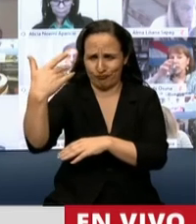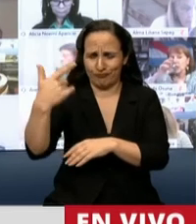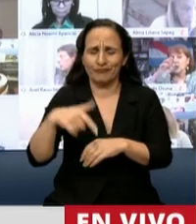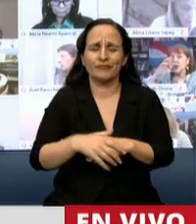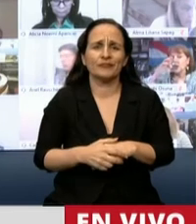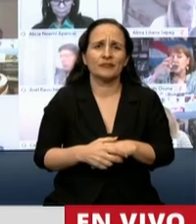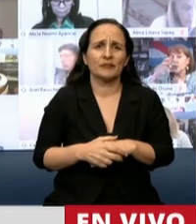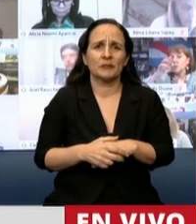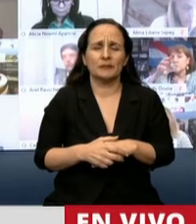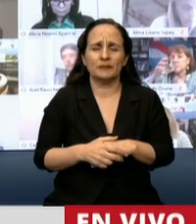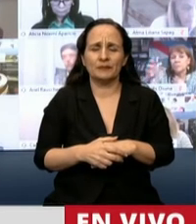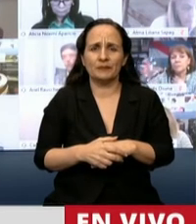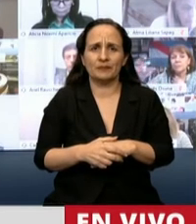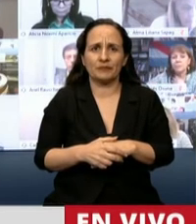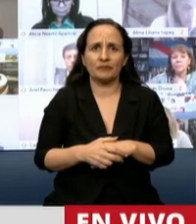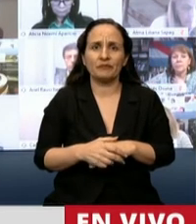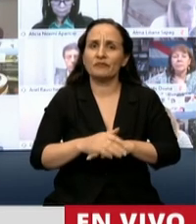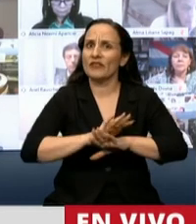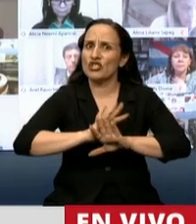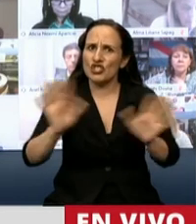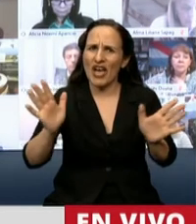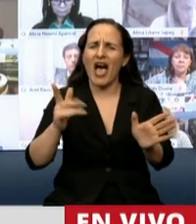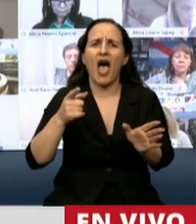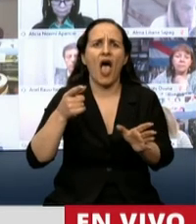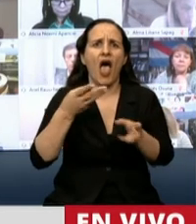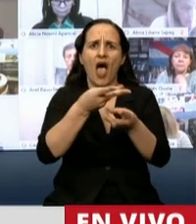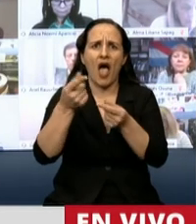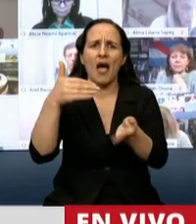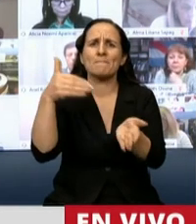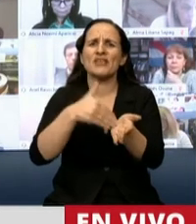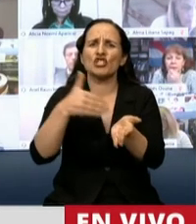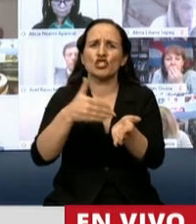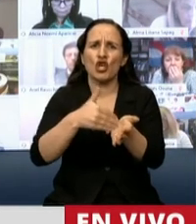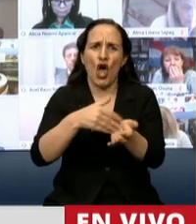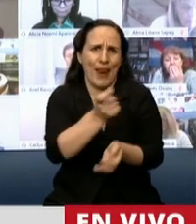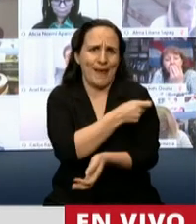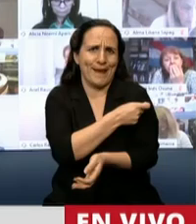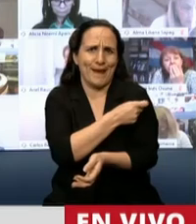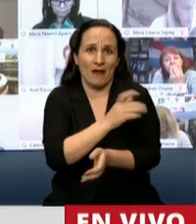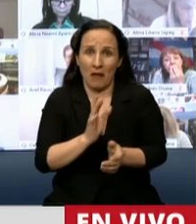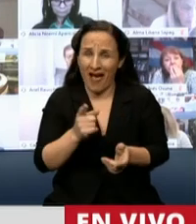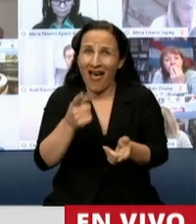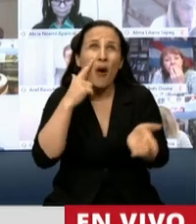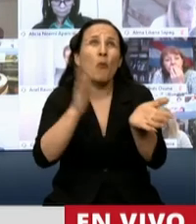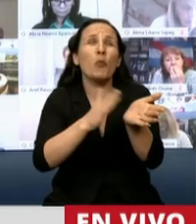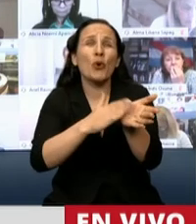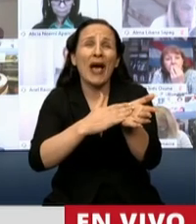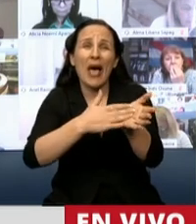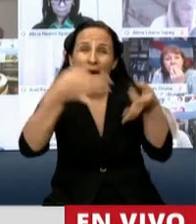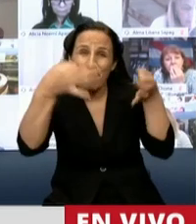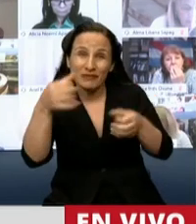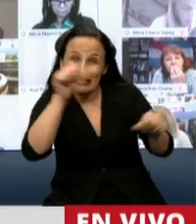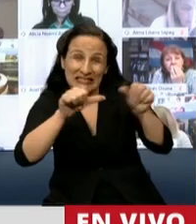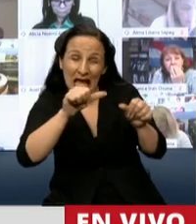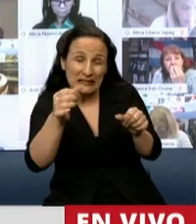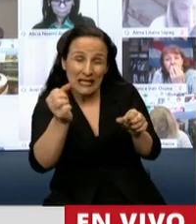en esta sesión, que ya han adquirido millones de dosis. sin tener evidencia científica